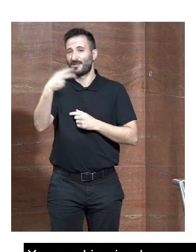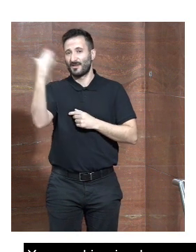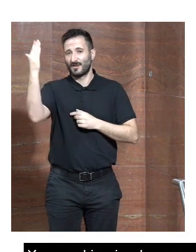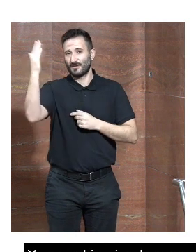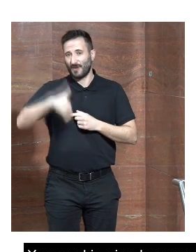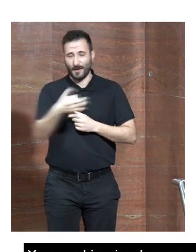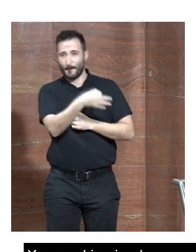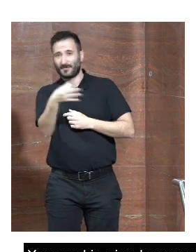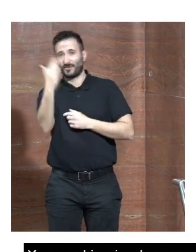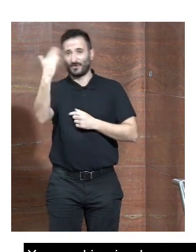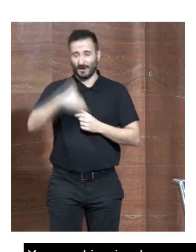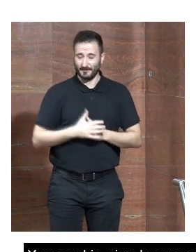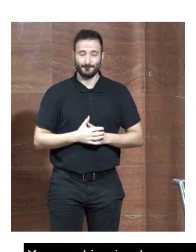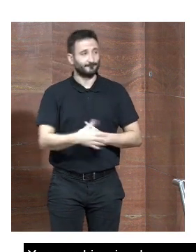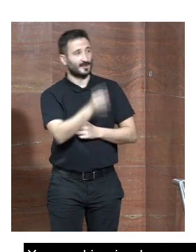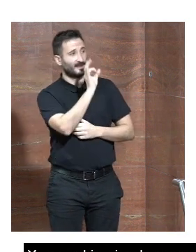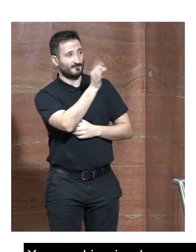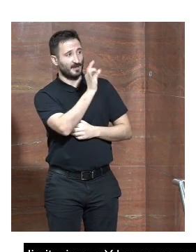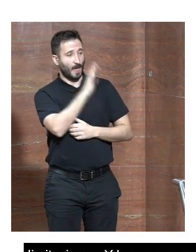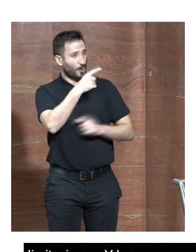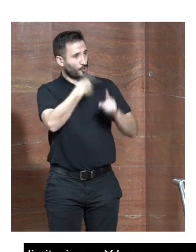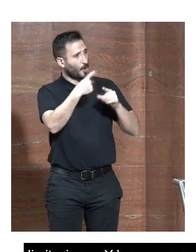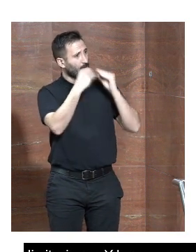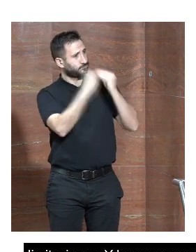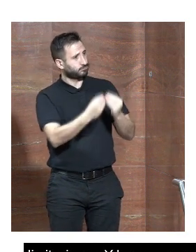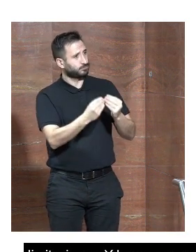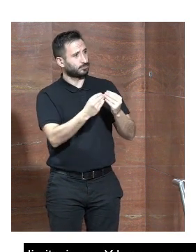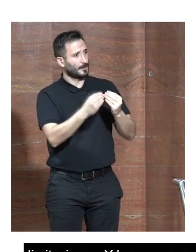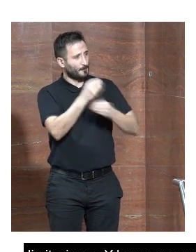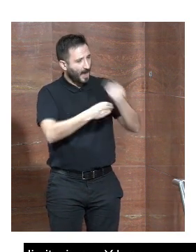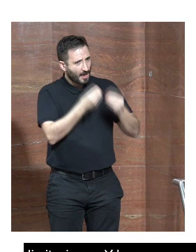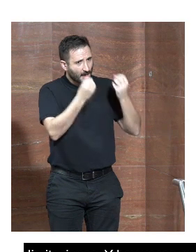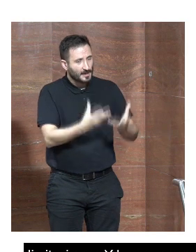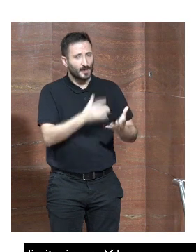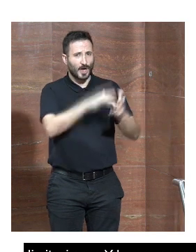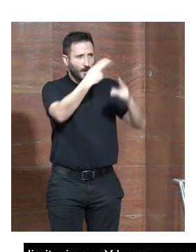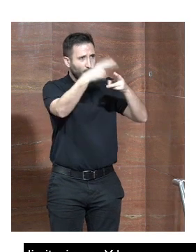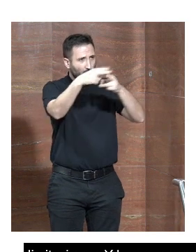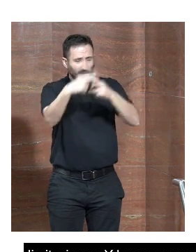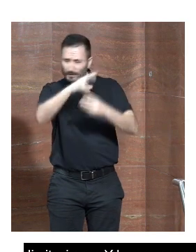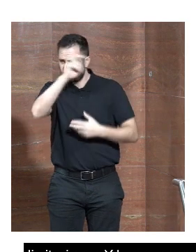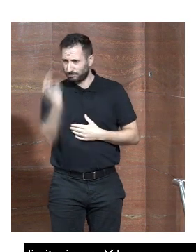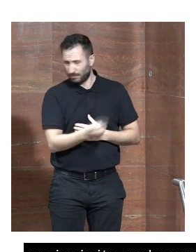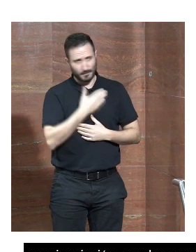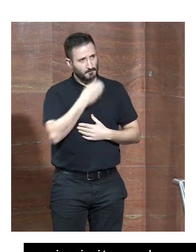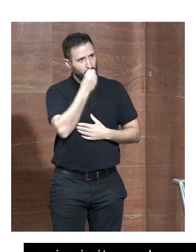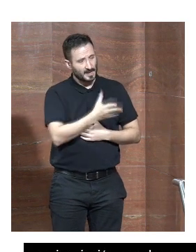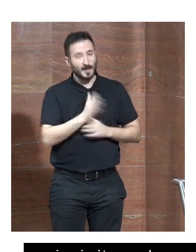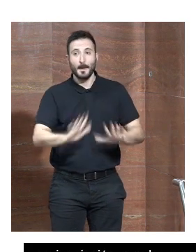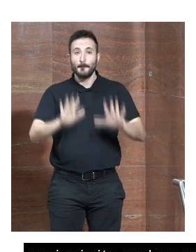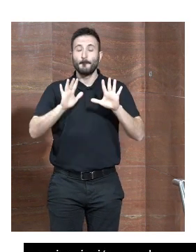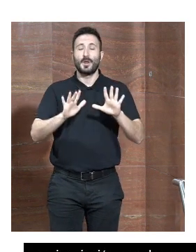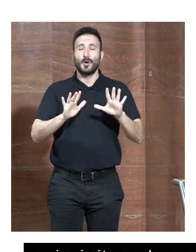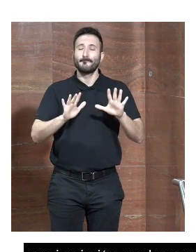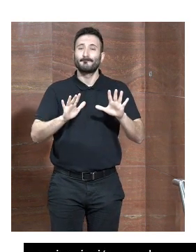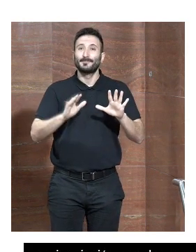lo hagamos correctamente. Efectivamente, es que hacéis muchas cosas bien y los políticos, yo no soy de ningún color, pero si en vez